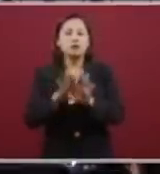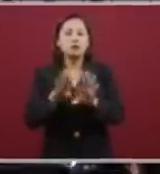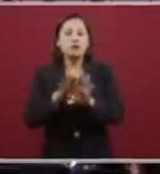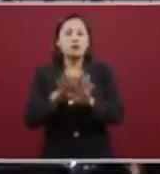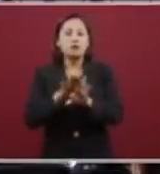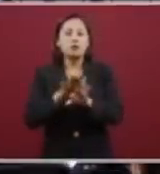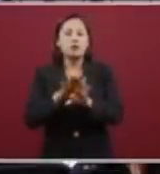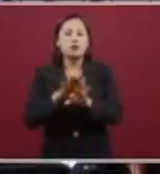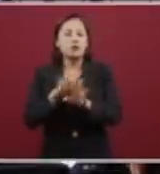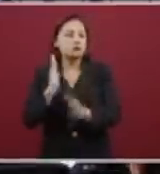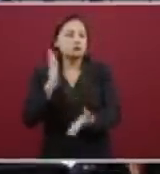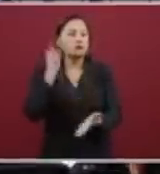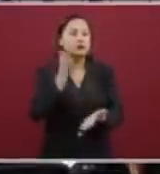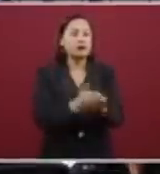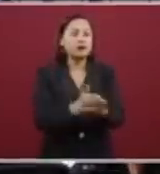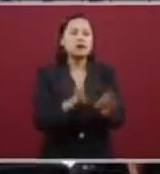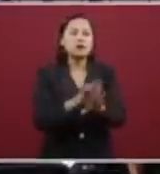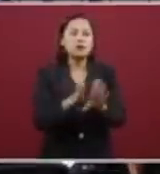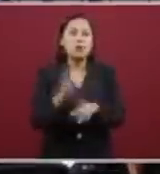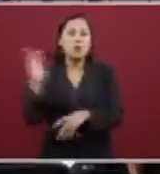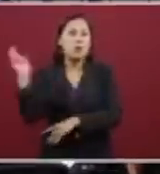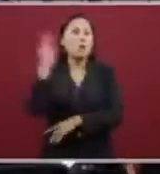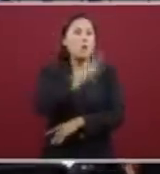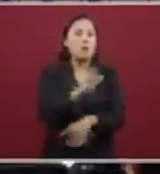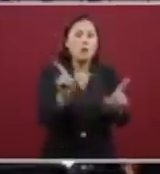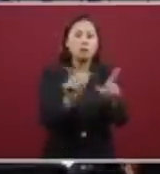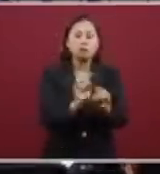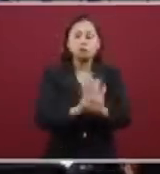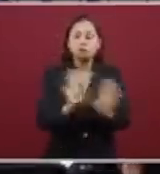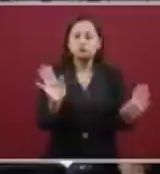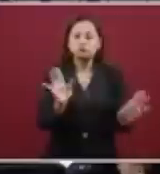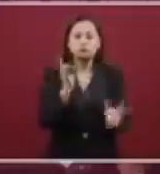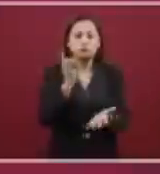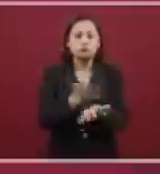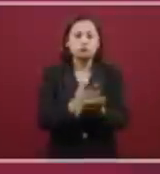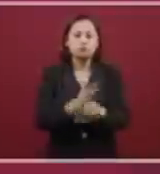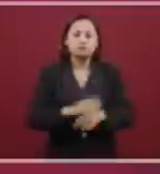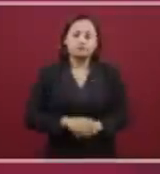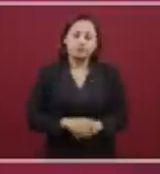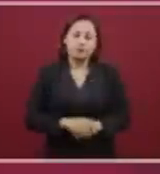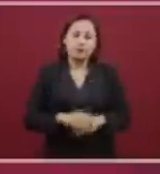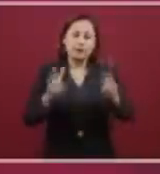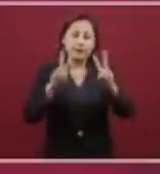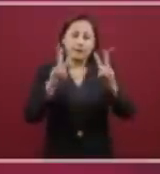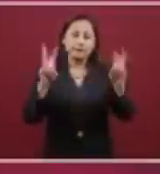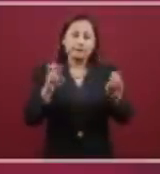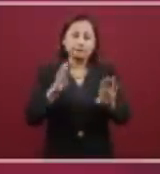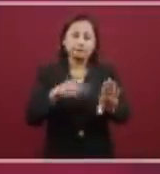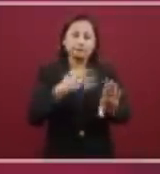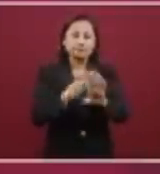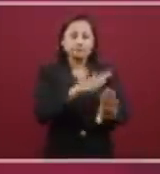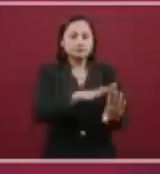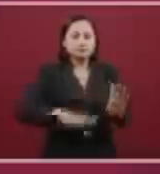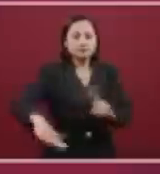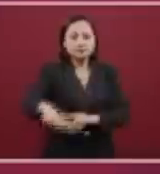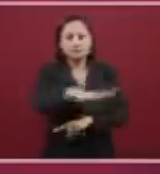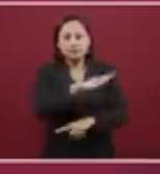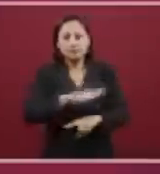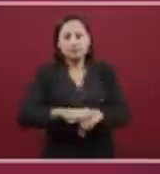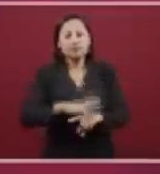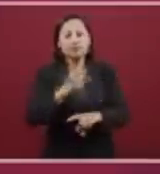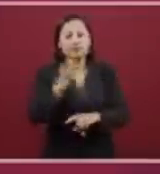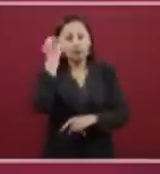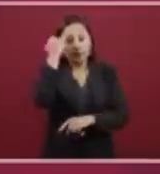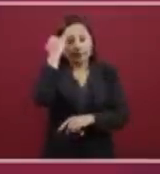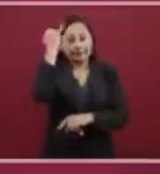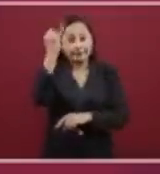avión impacto social en la concepción y decisión de construir esta megaobra no se